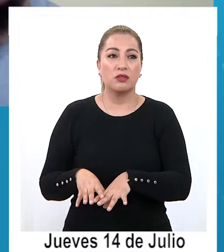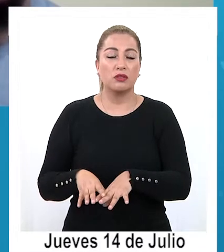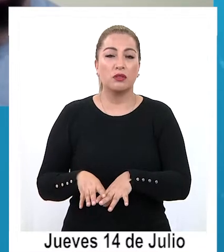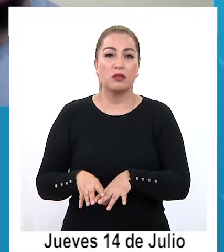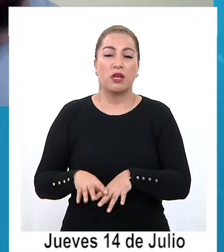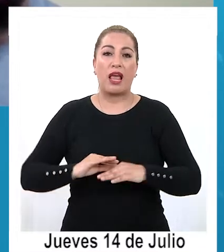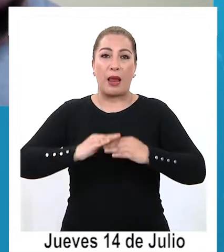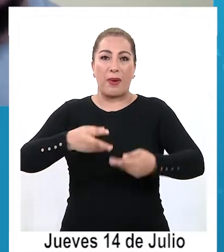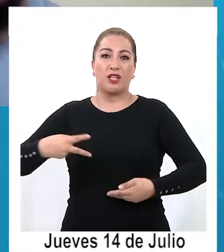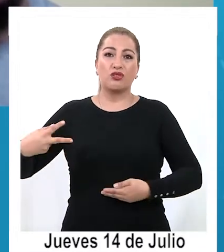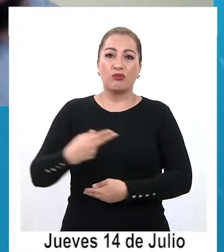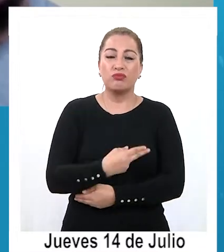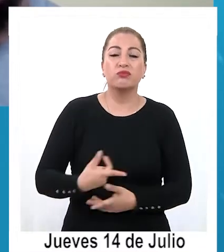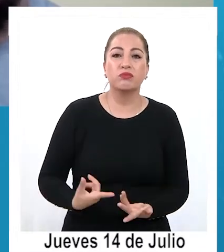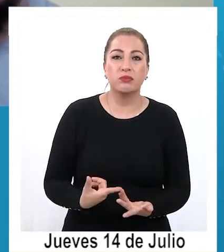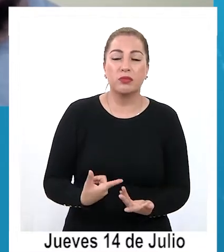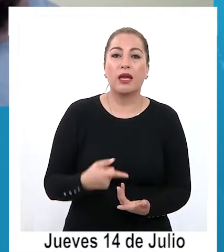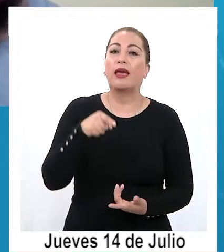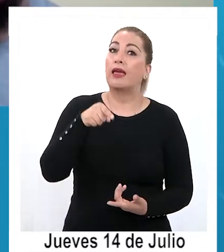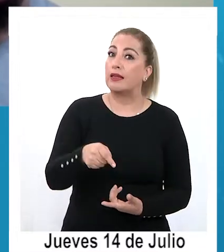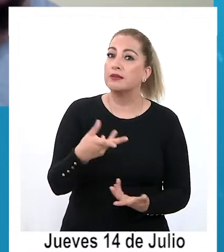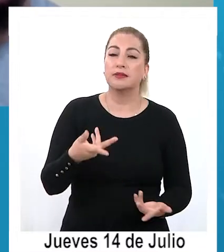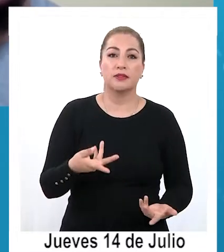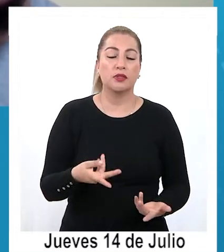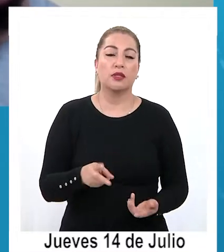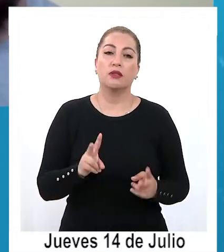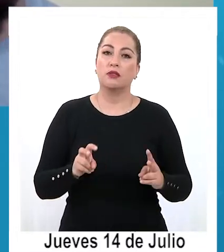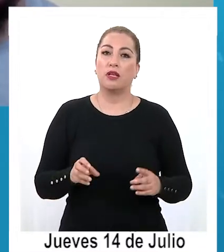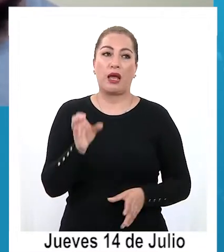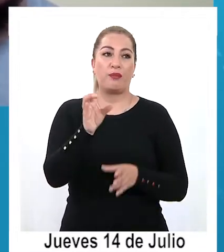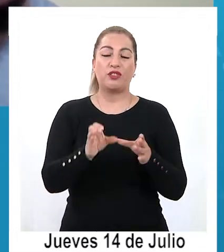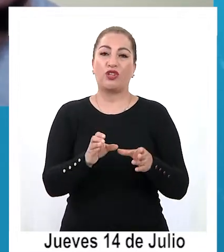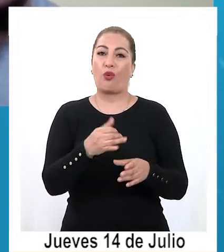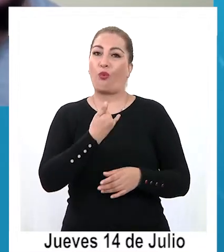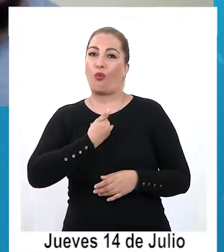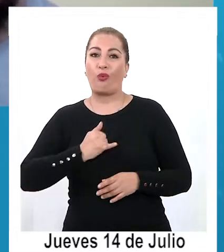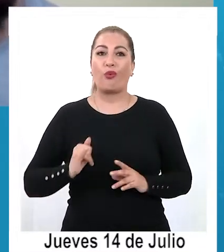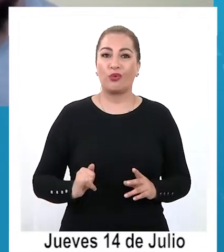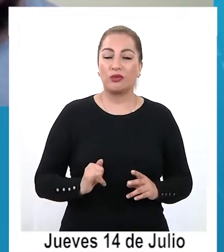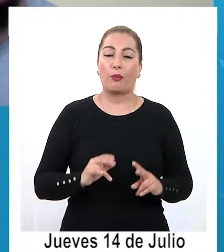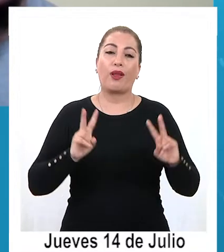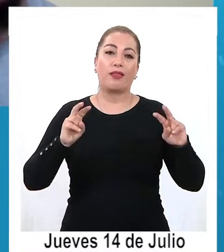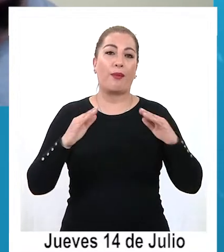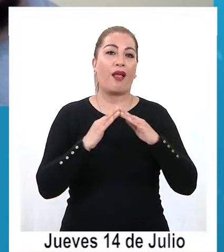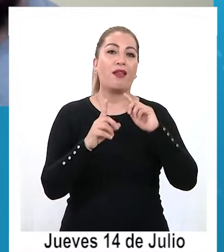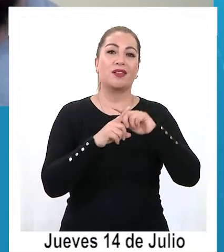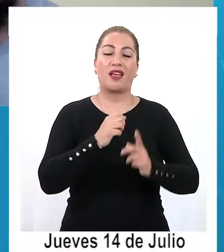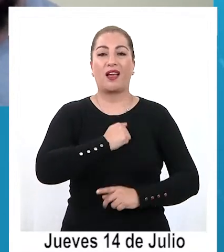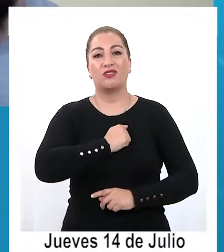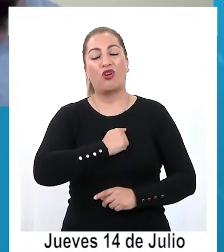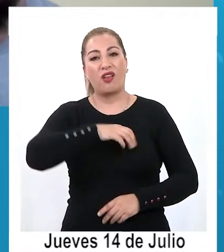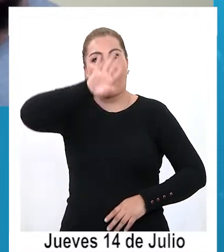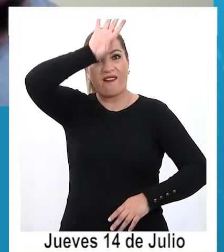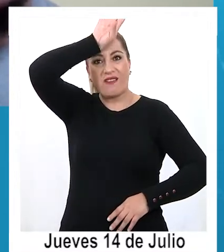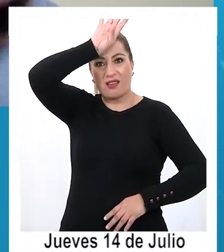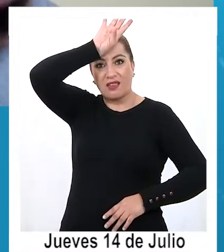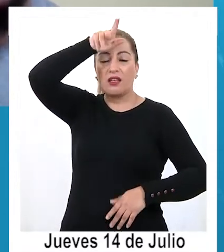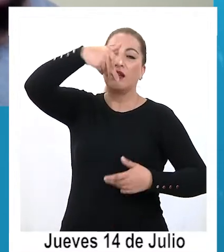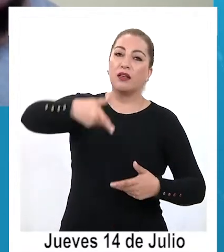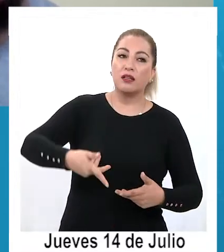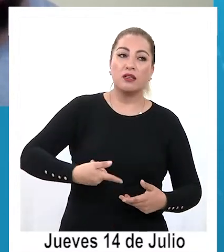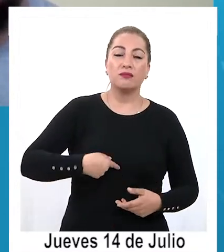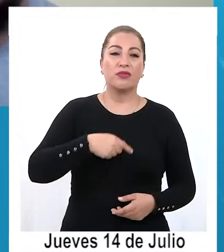del embarazo. Claramente ahí ya hay un sector completo asociado a la Iglesia Católica, a la Iglesia Evangélica, que